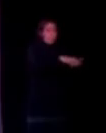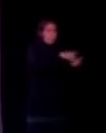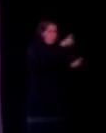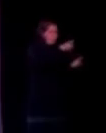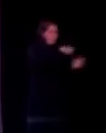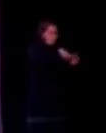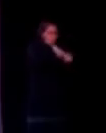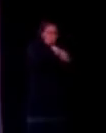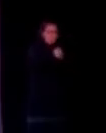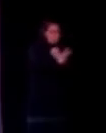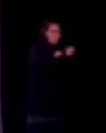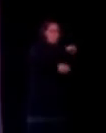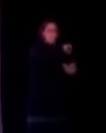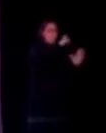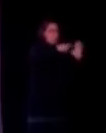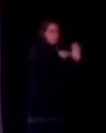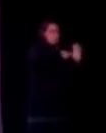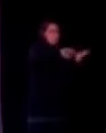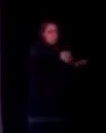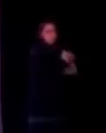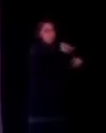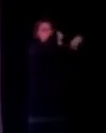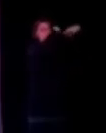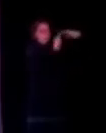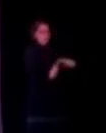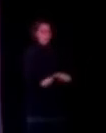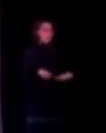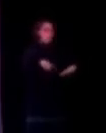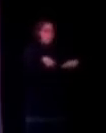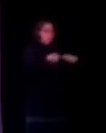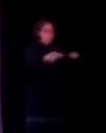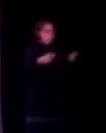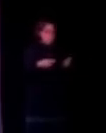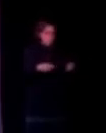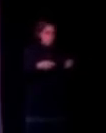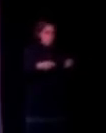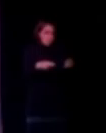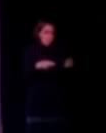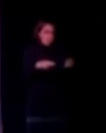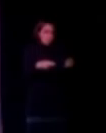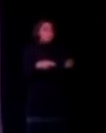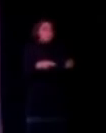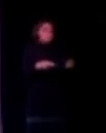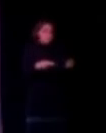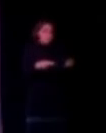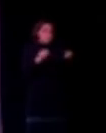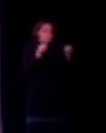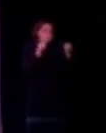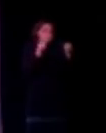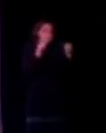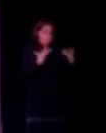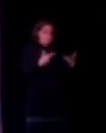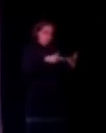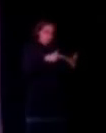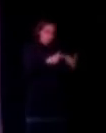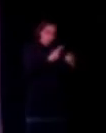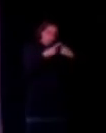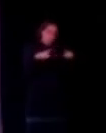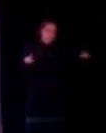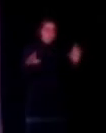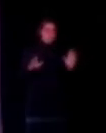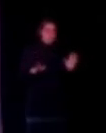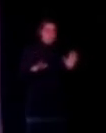Porque claro, si no, yo me planteaba, claro, alguien podría pensar a lo mejor que esto de tirarse a la piscina de la ética, lo que implica